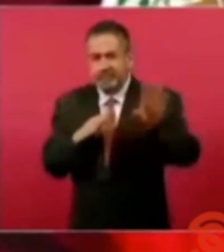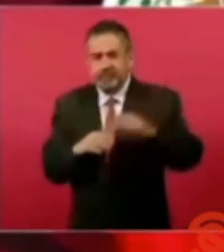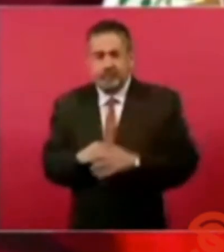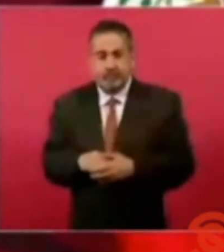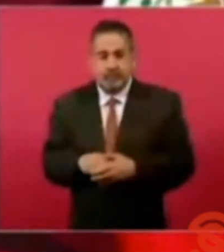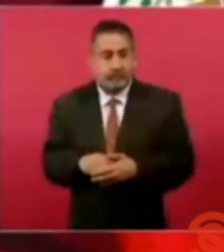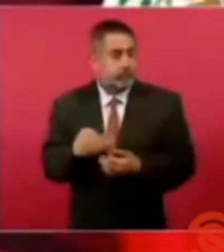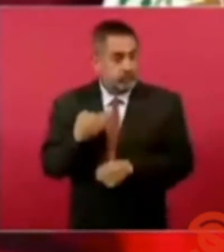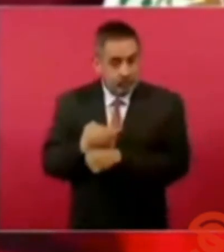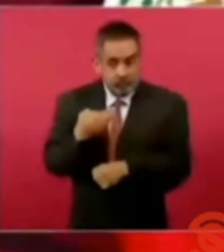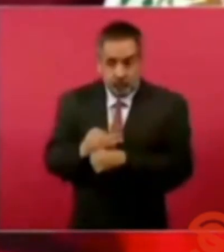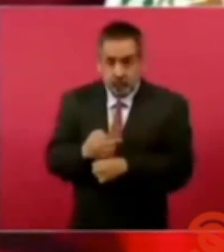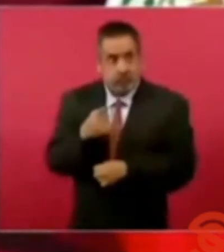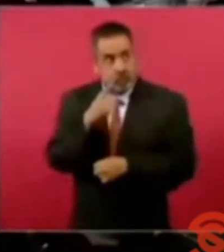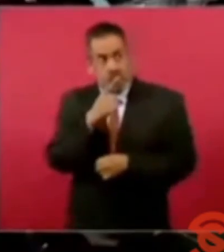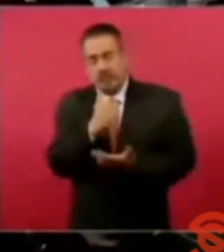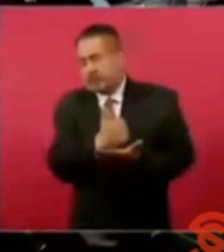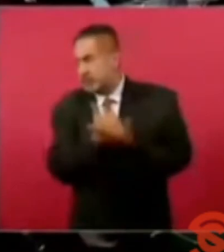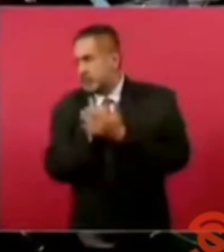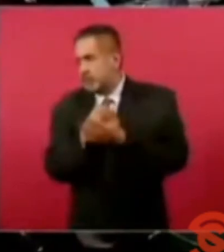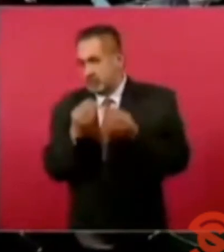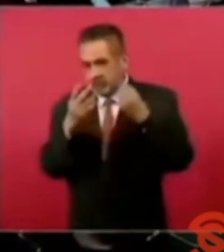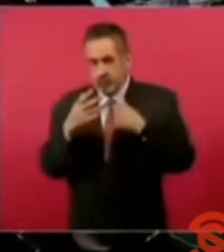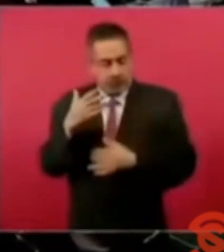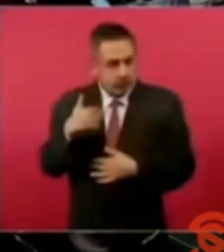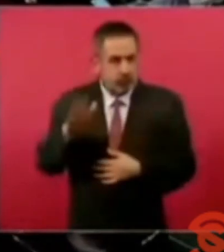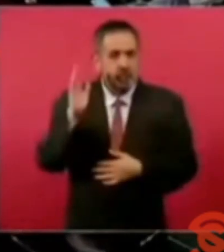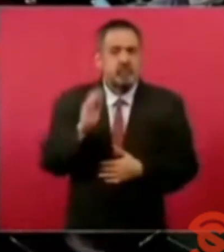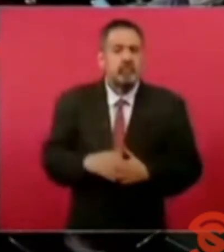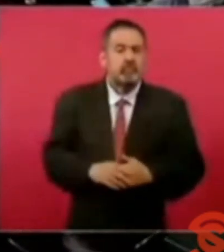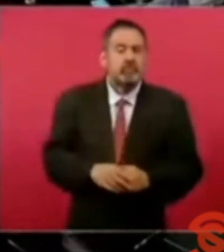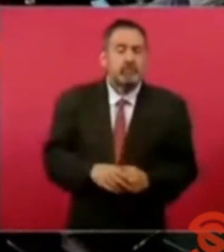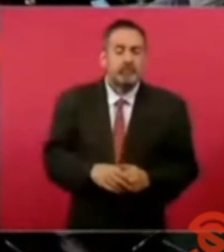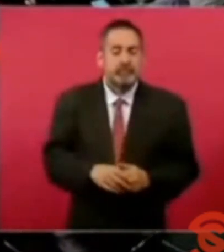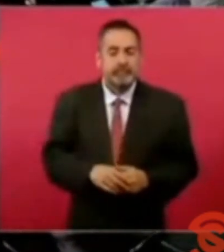Ahora más. Pero en ese tiempo,